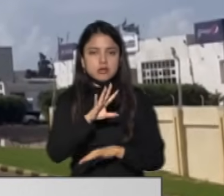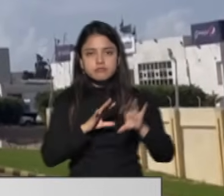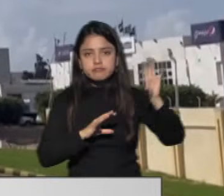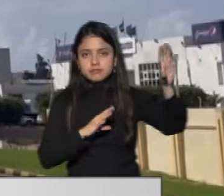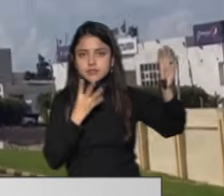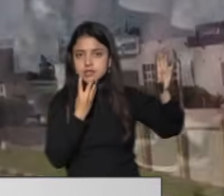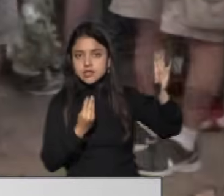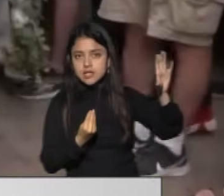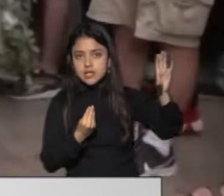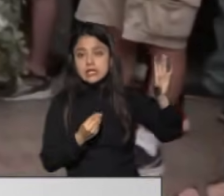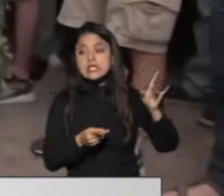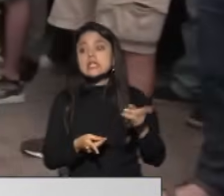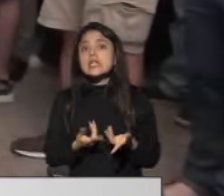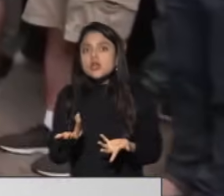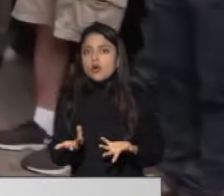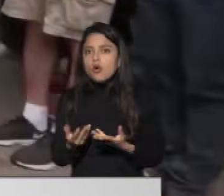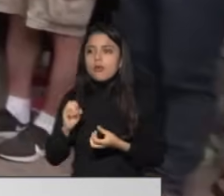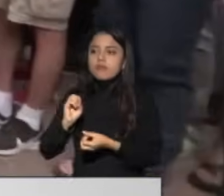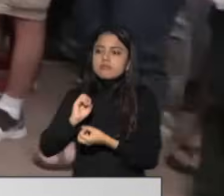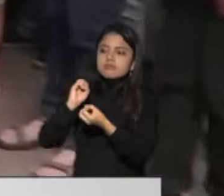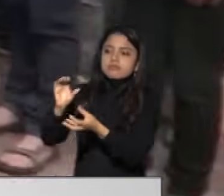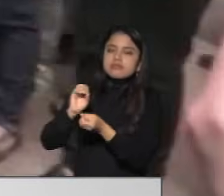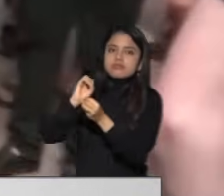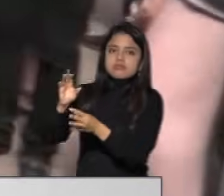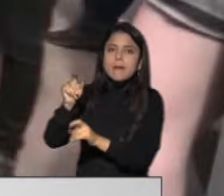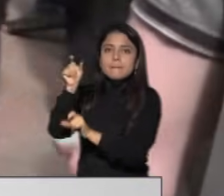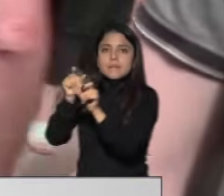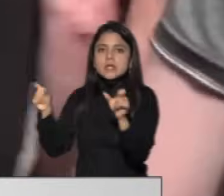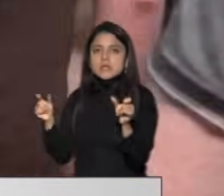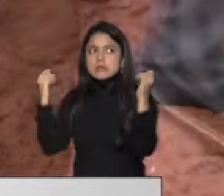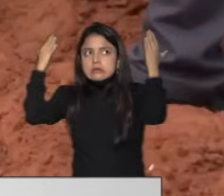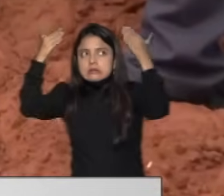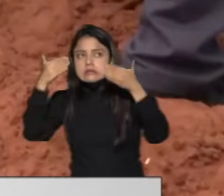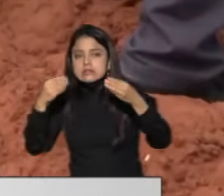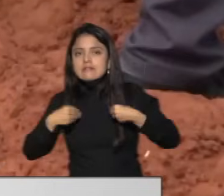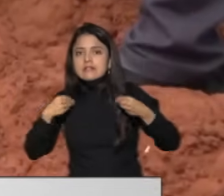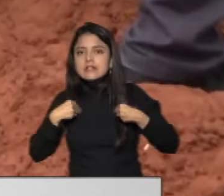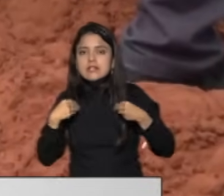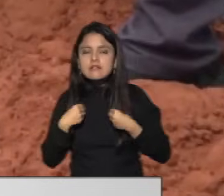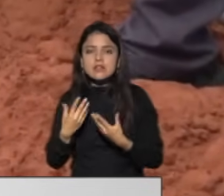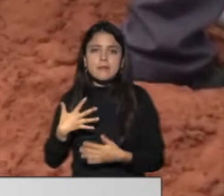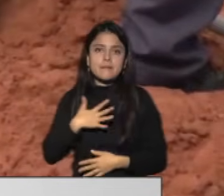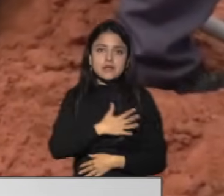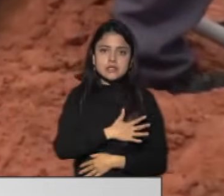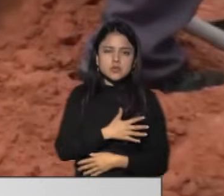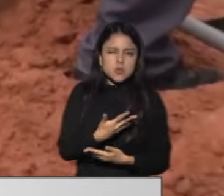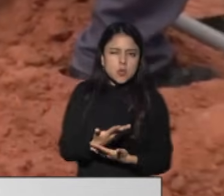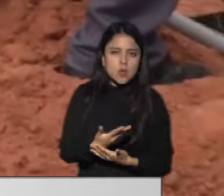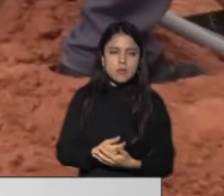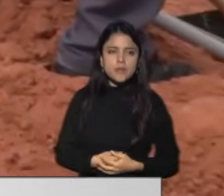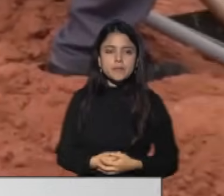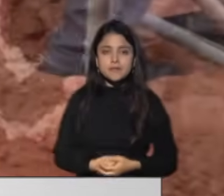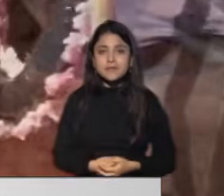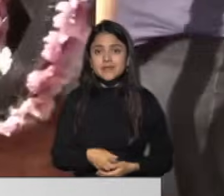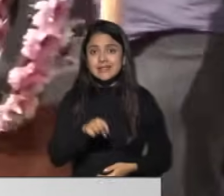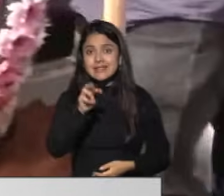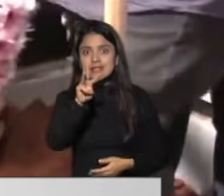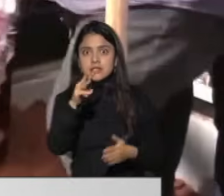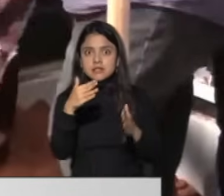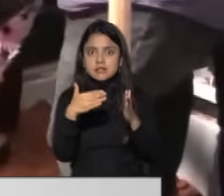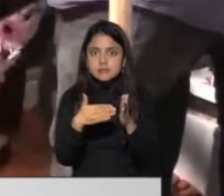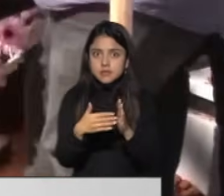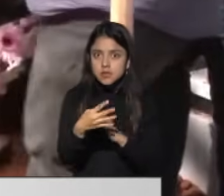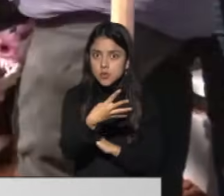a los palestinos. El Ministerio de Sanidad Gazatí confirma que ya los muertos superan a los